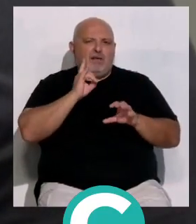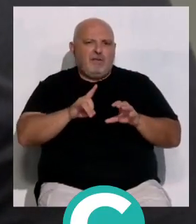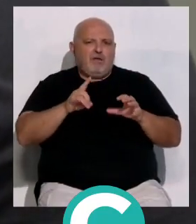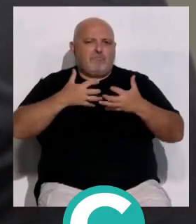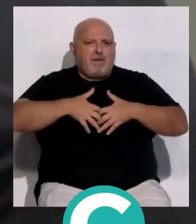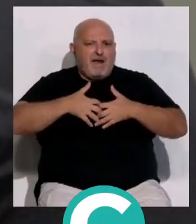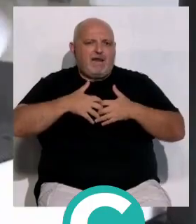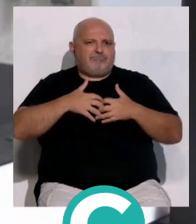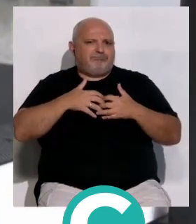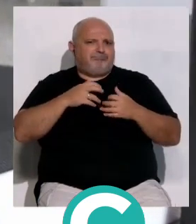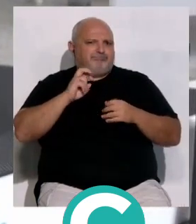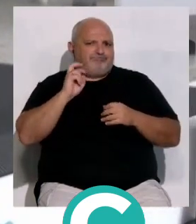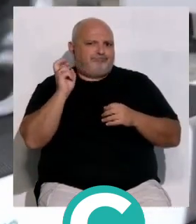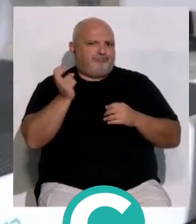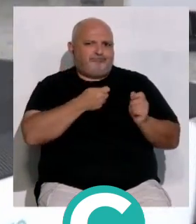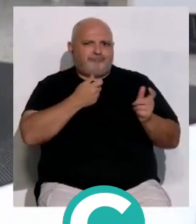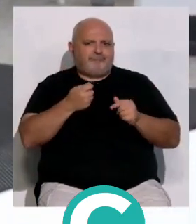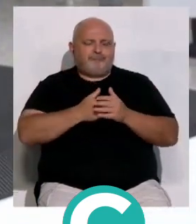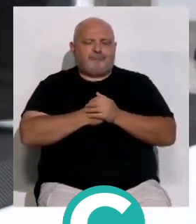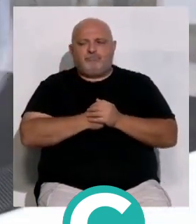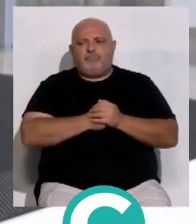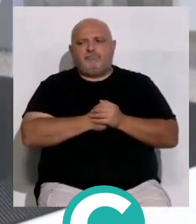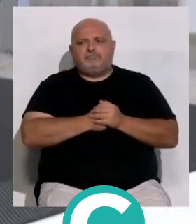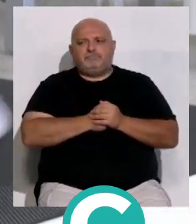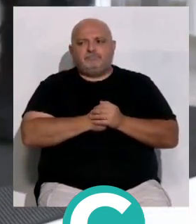electromédico, los equipos de ejercicio y el mobiliario.